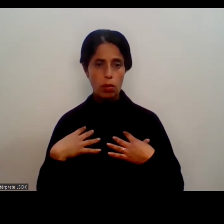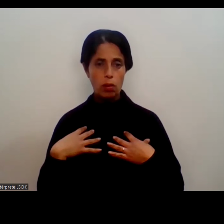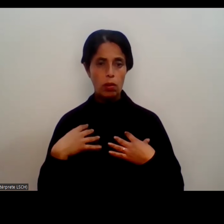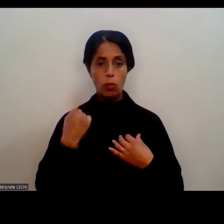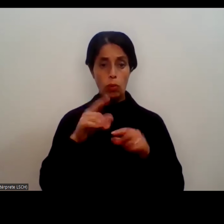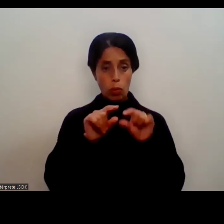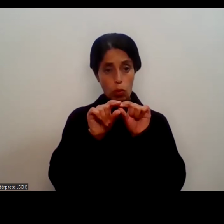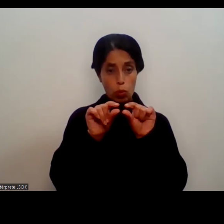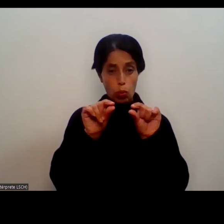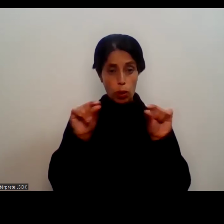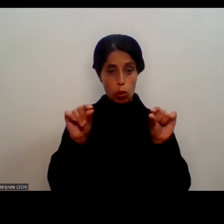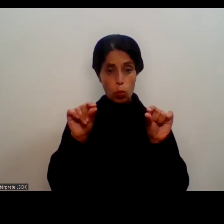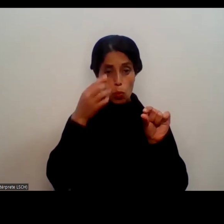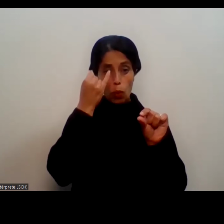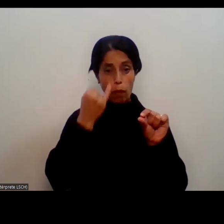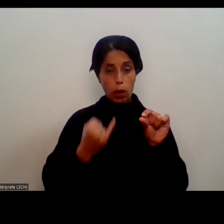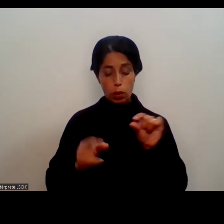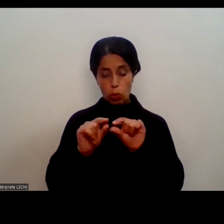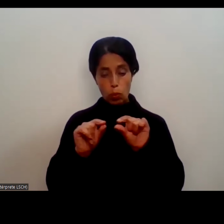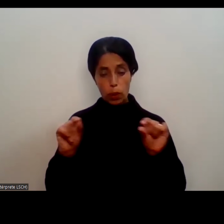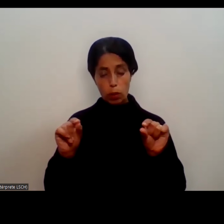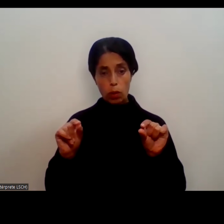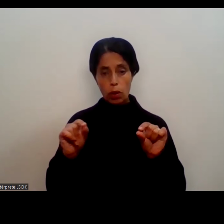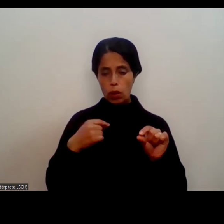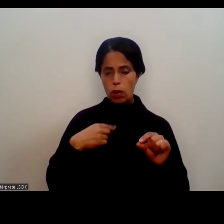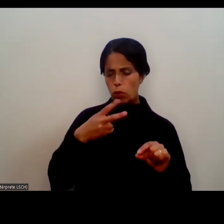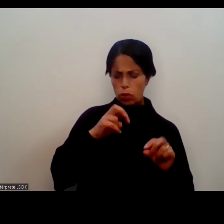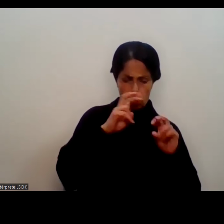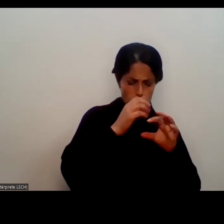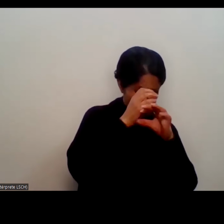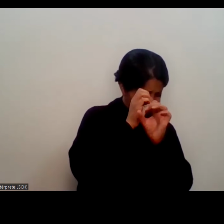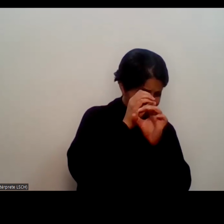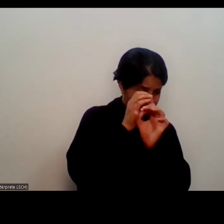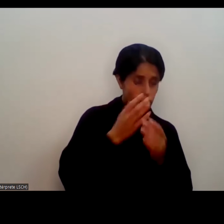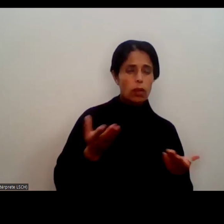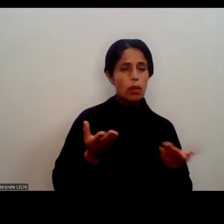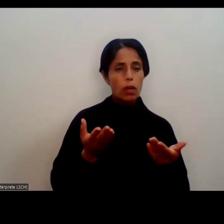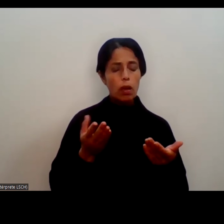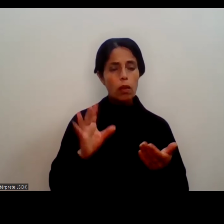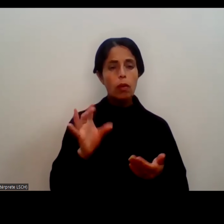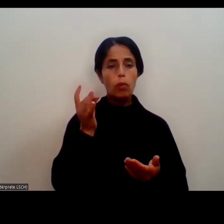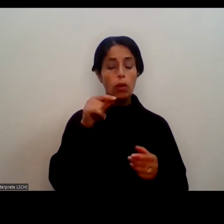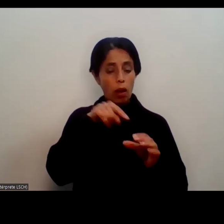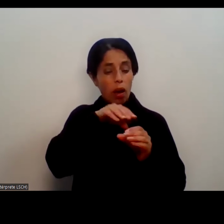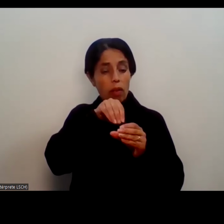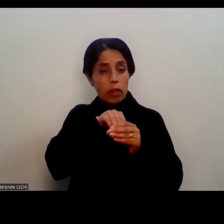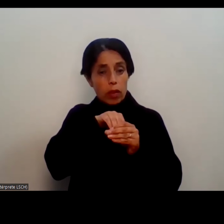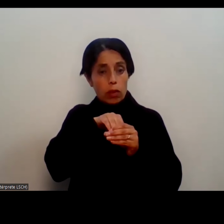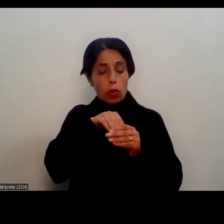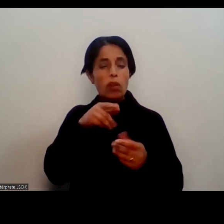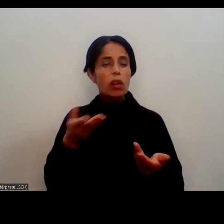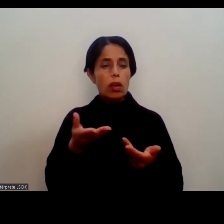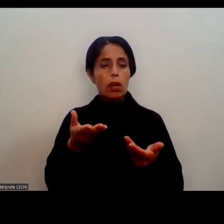de estos tubitos. Lo hicimos analizar y se descubrió que en el interior había